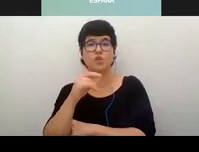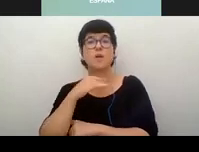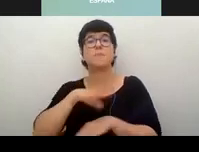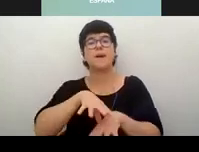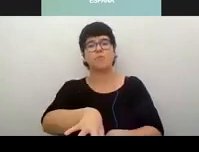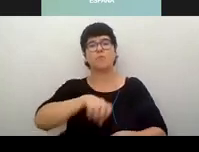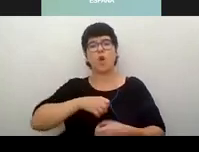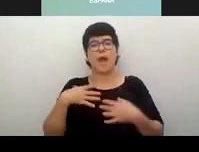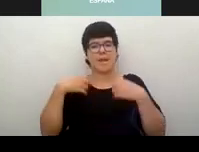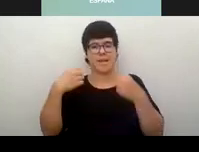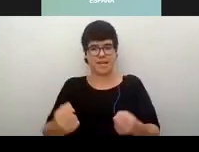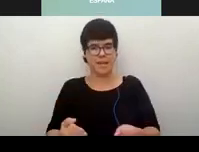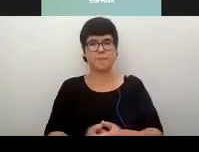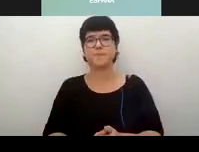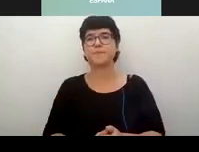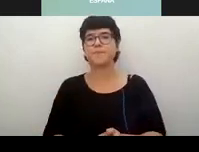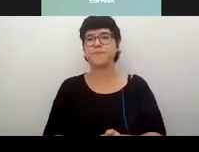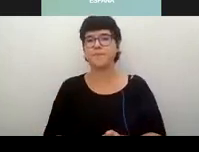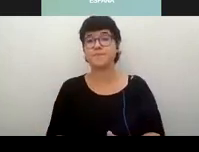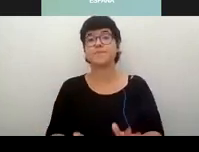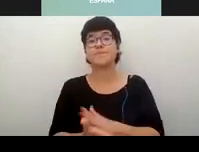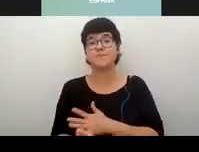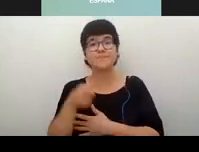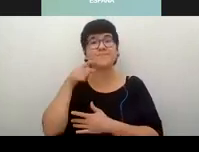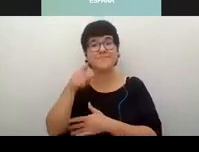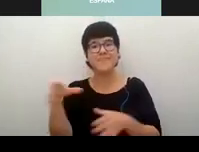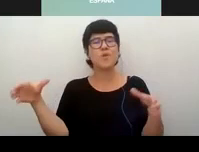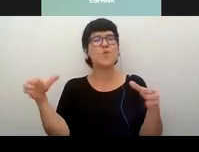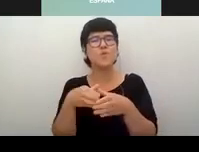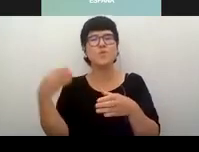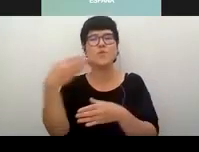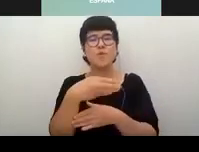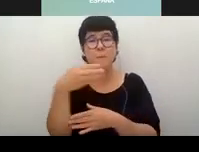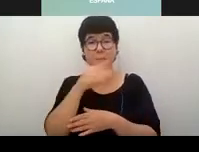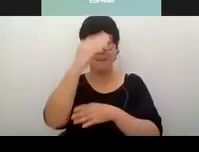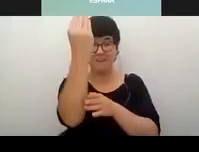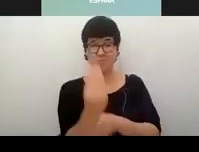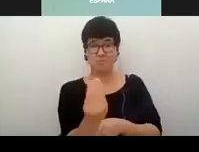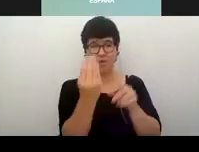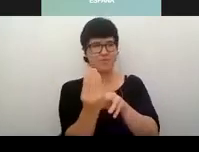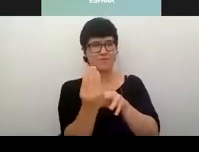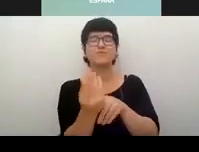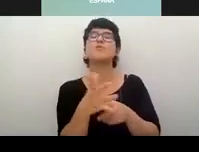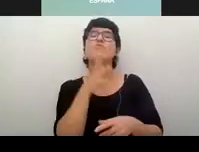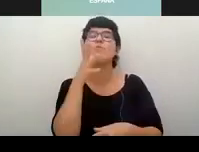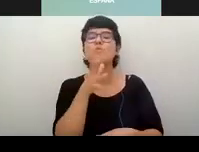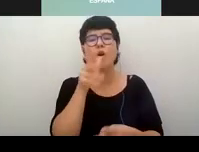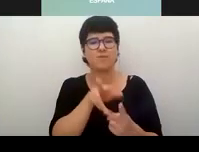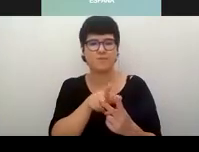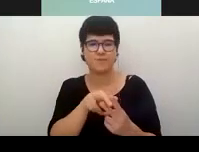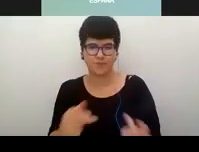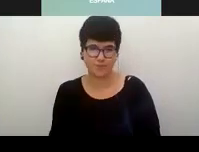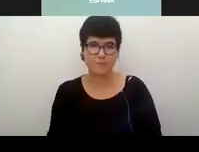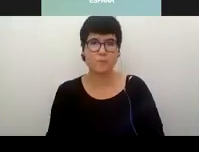estos productos, de estas vitaminas en este producto, básicamente atienden a estas dos razones, a estas dos